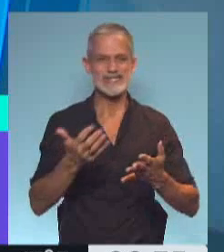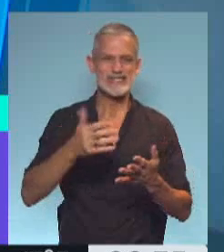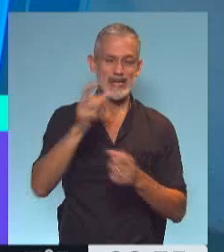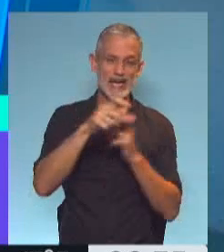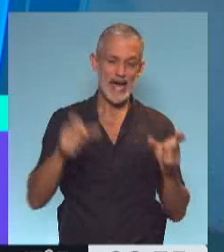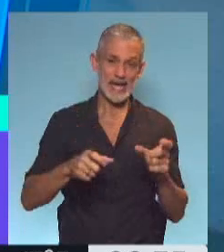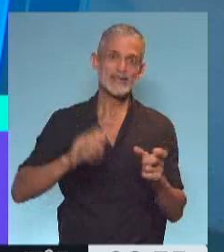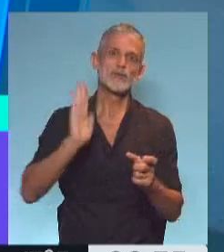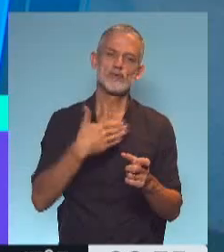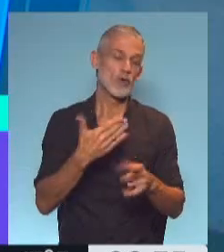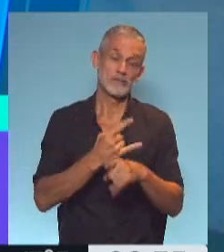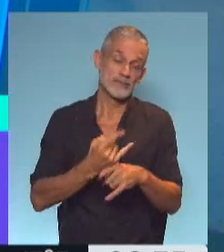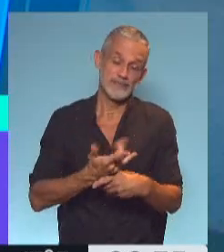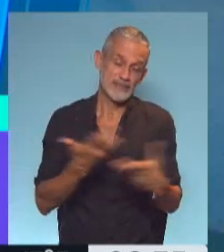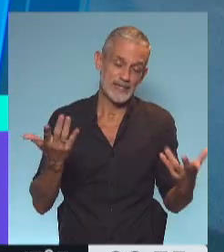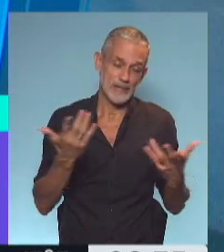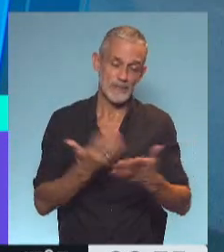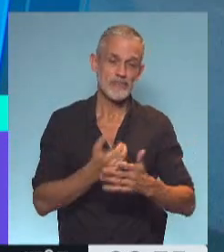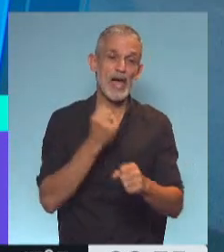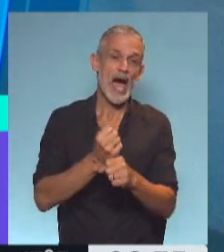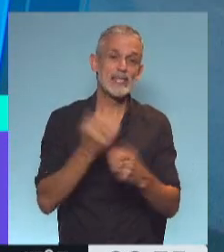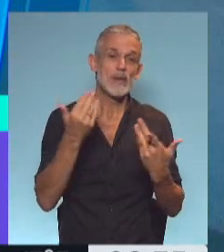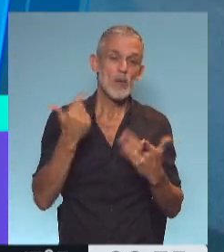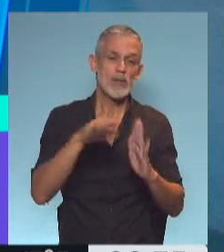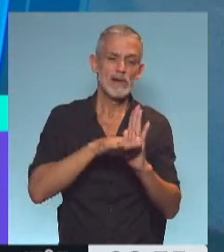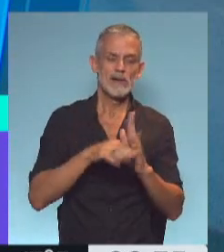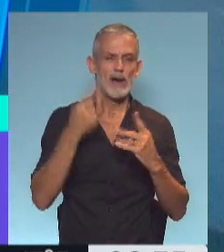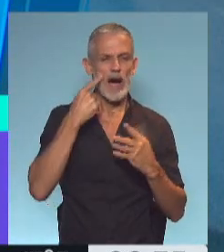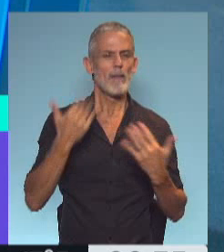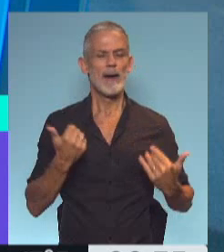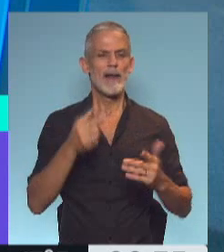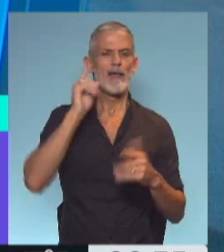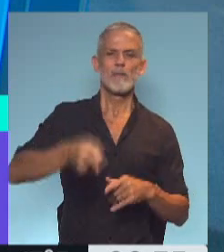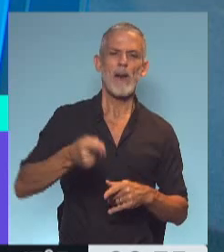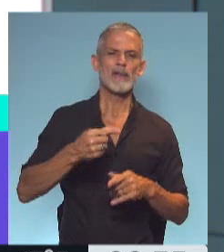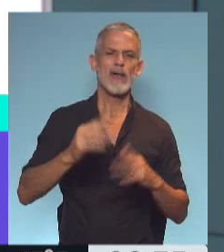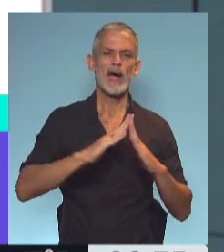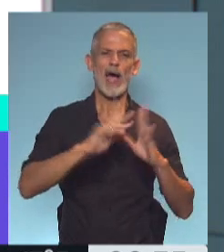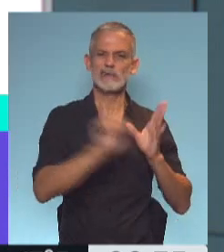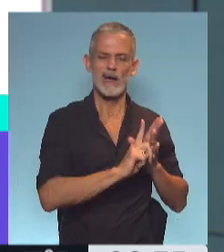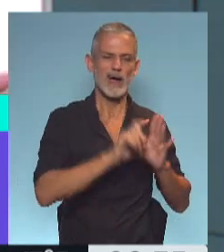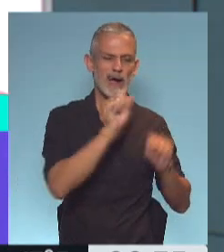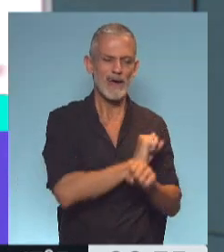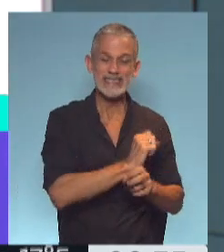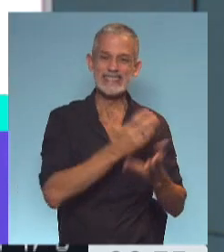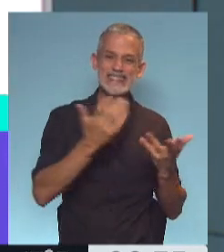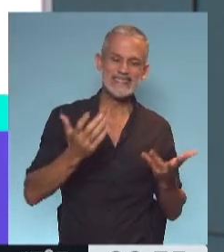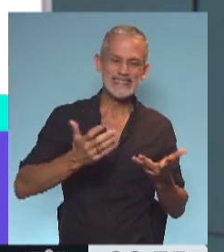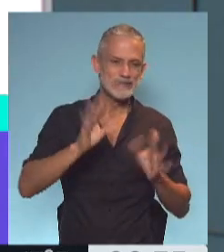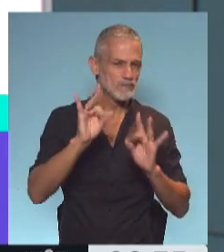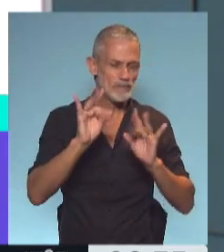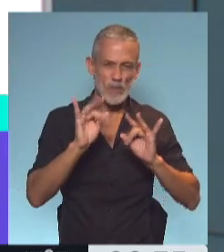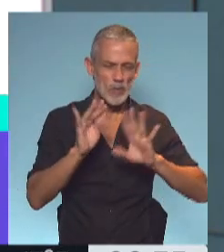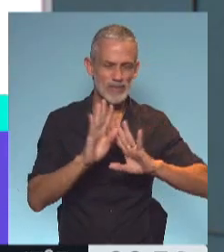nosotros. Esto es lo de siempre. Claro. Hasta dónde se pueden desafiar las decisiones de salud, las decisiones sanitarias, es un tema... Una